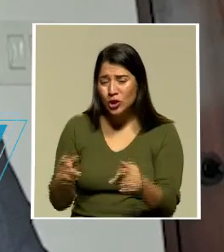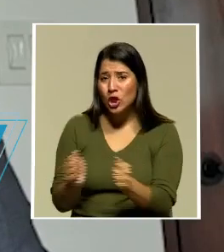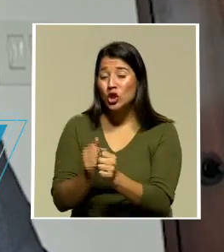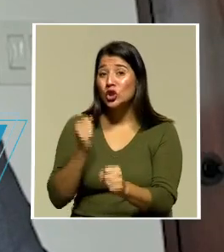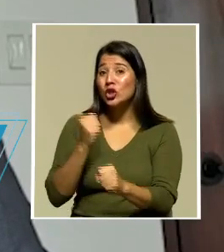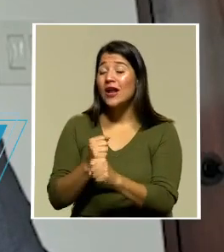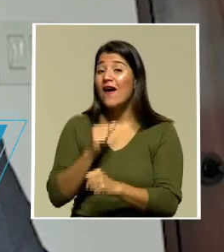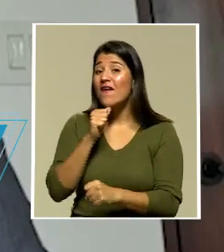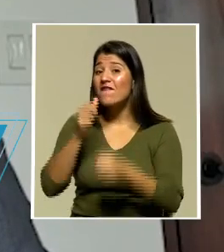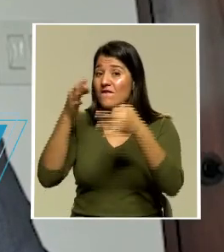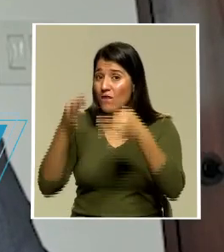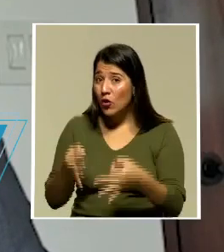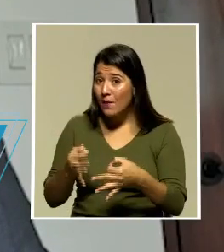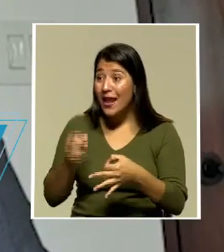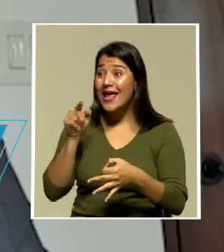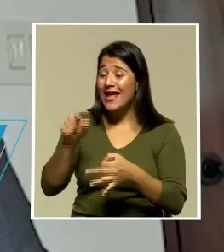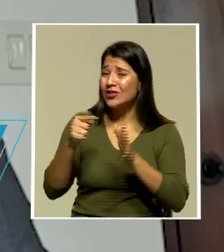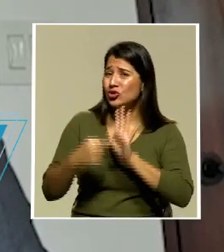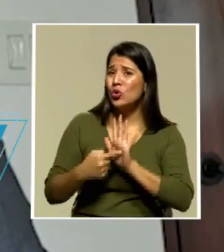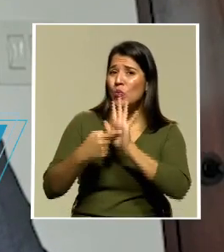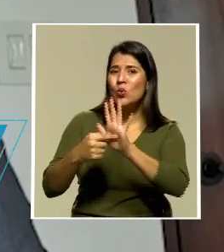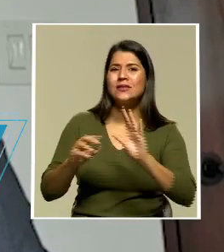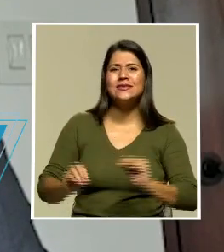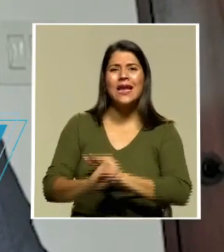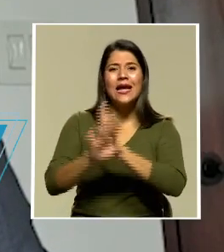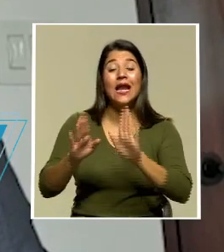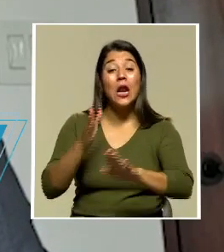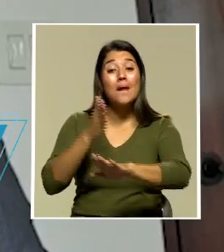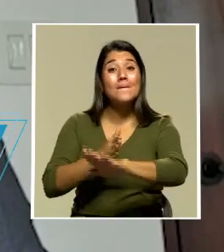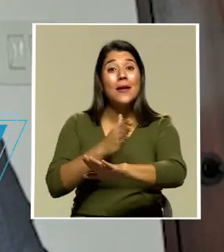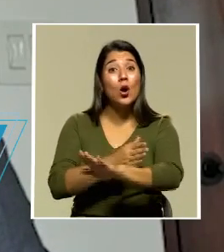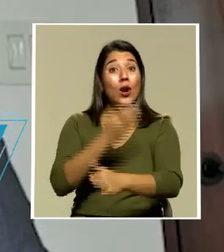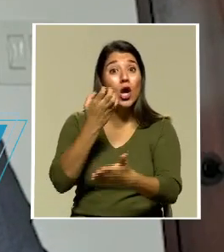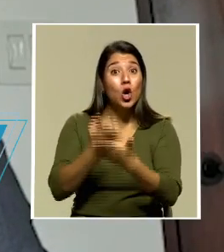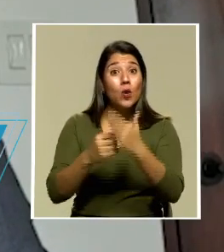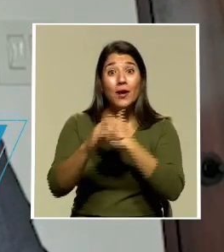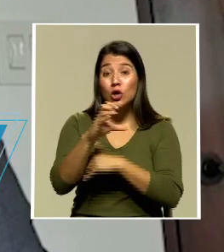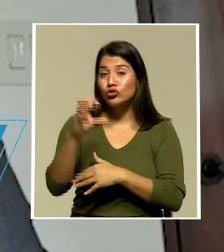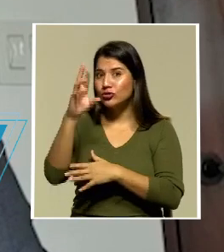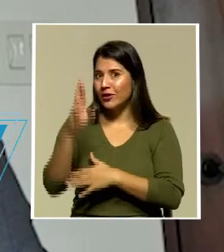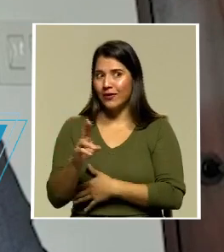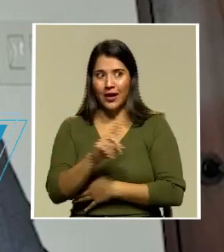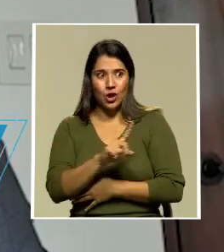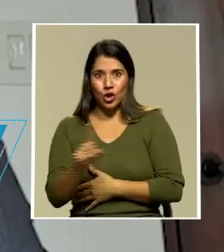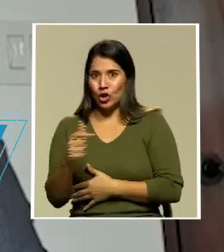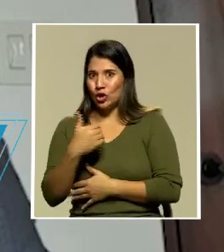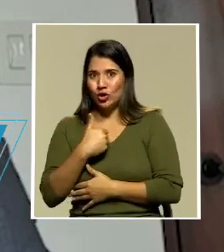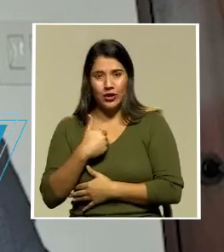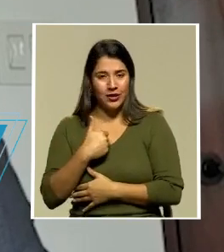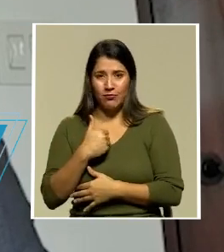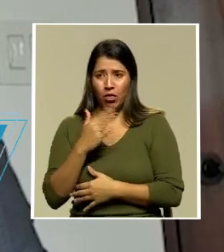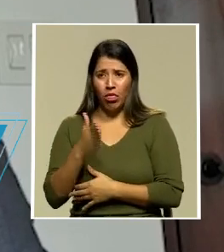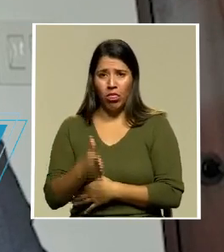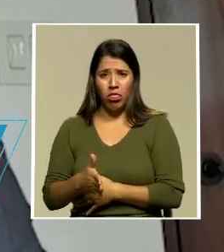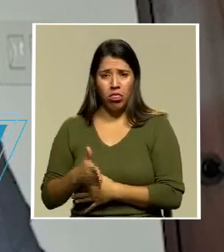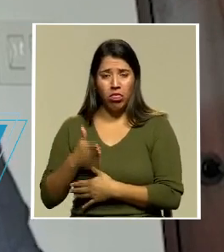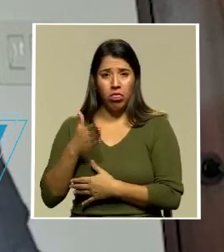indicador de que la recuperación económica que tanto necesitamos no se está dando a la velocidad que todos